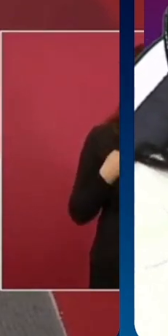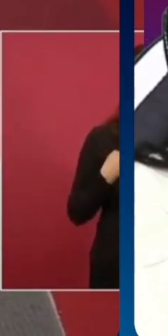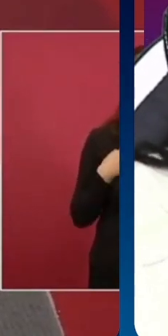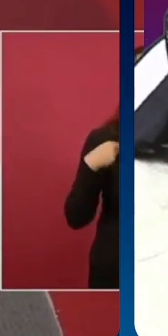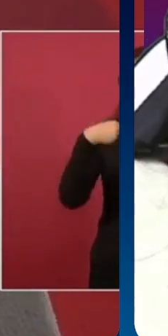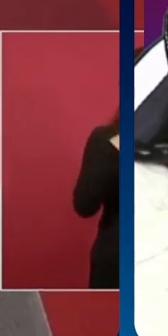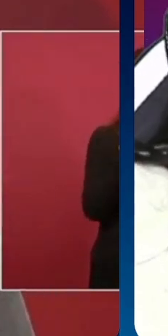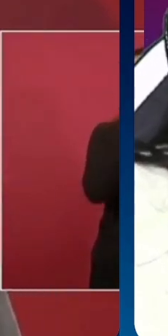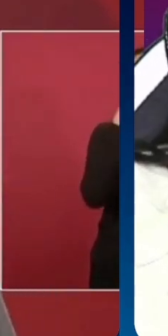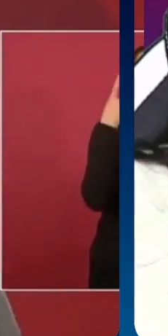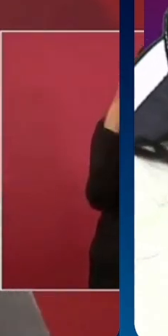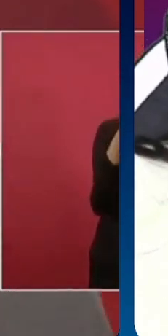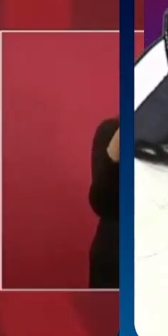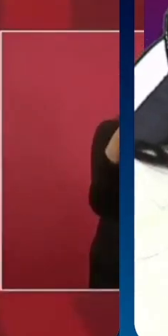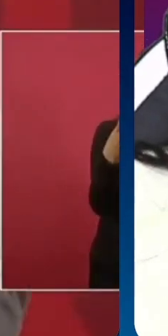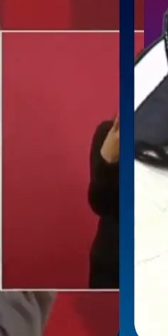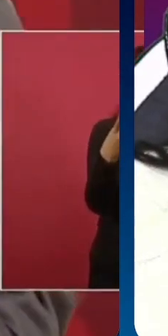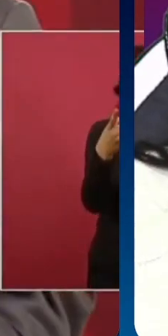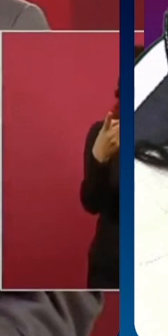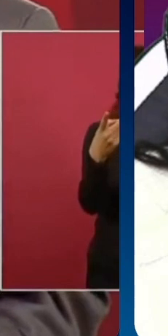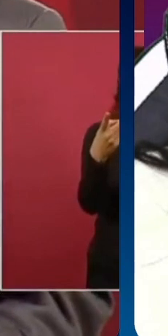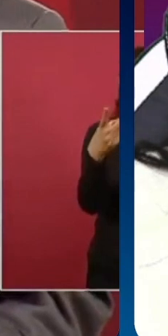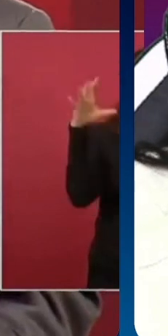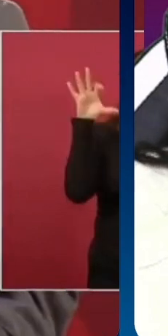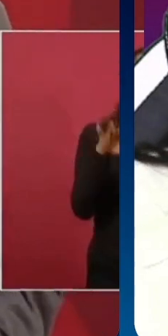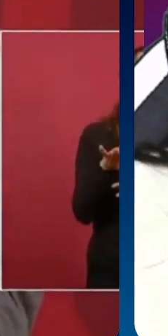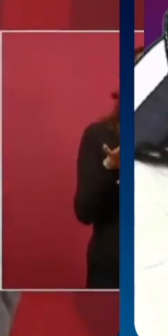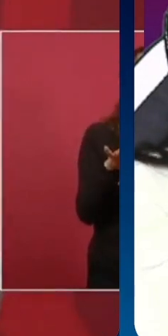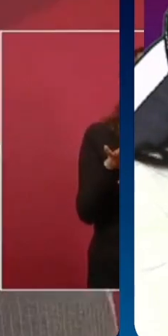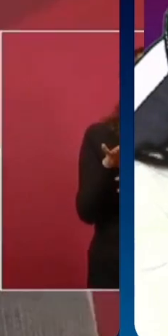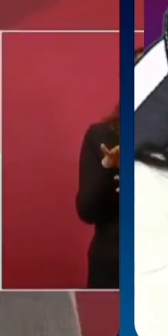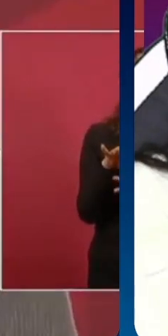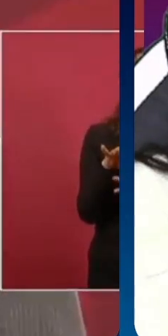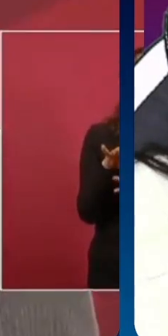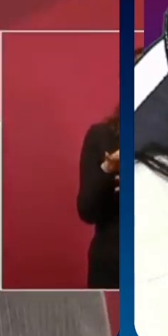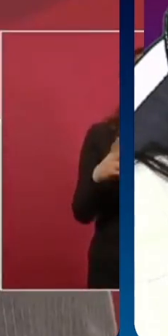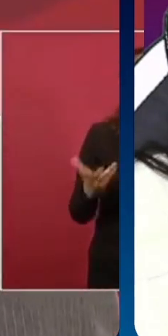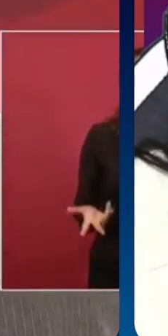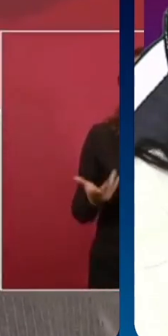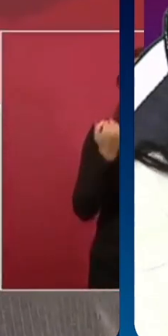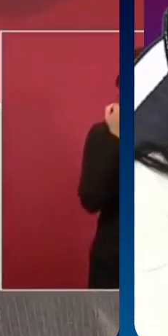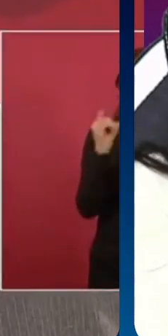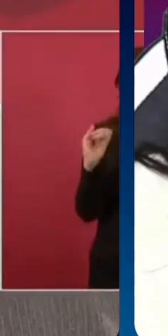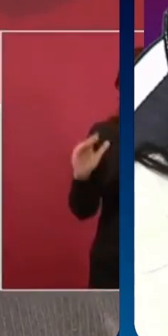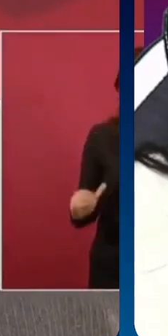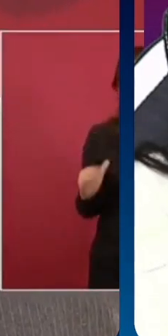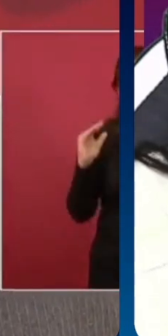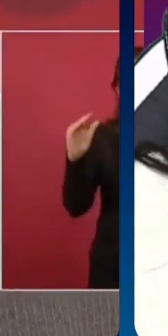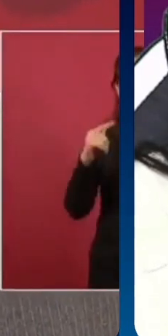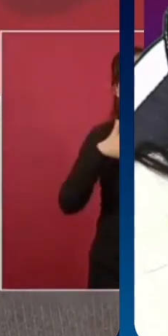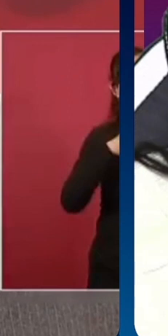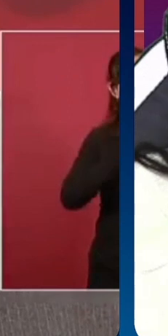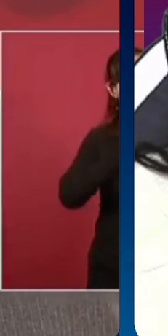está cansado, está fastidiado de esas políticas antiguas implementadas por parte de Estados Unidos que fungen como